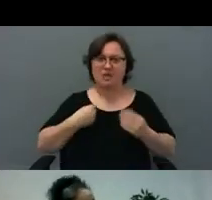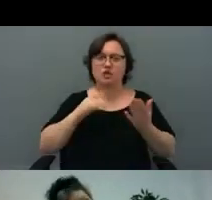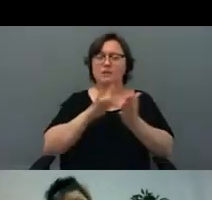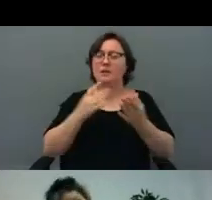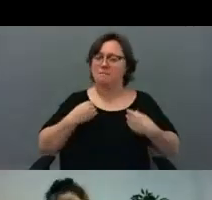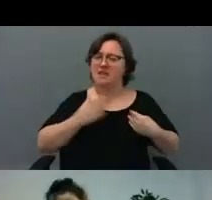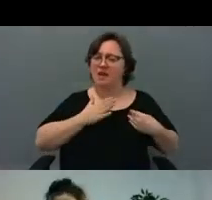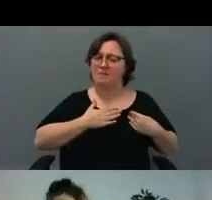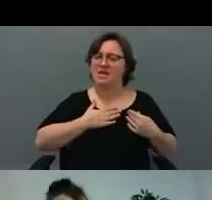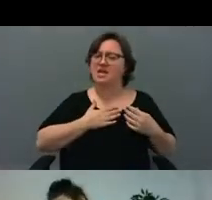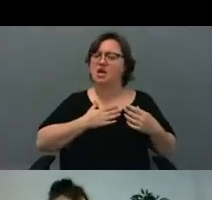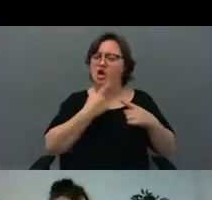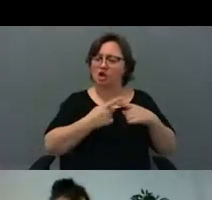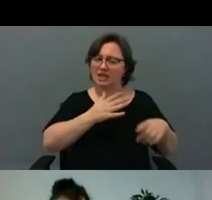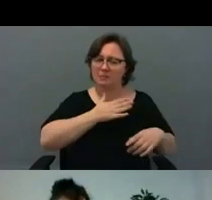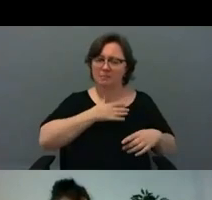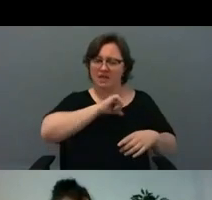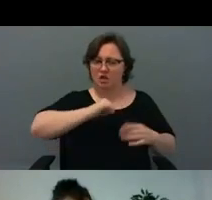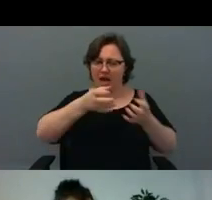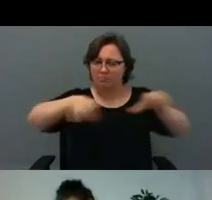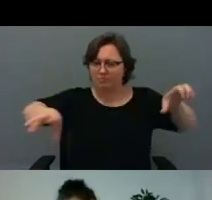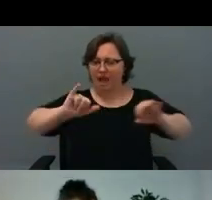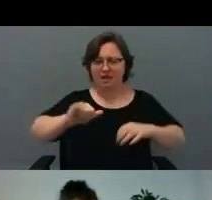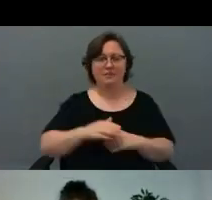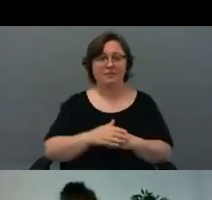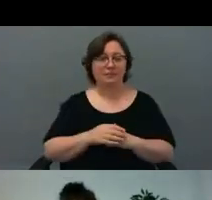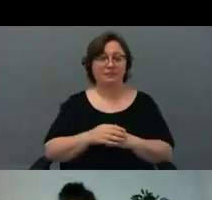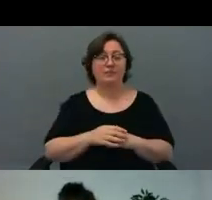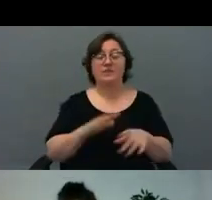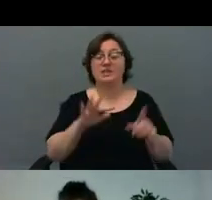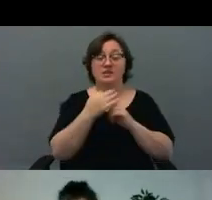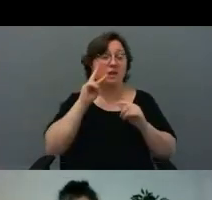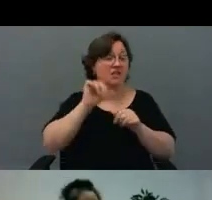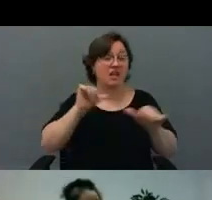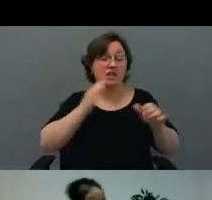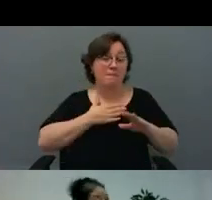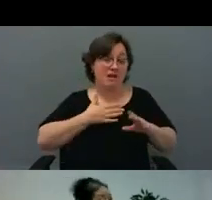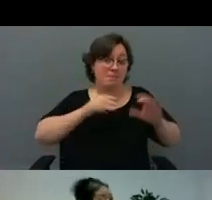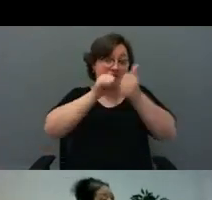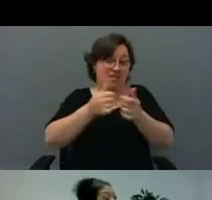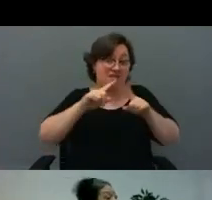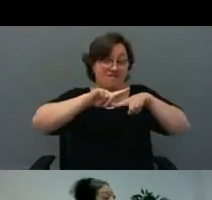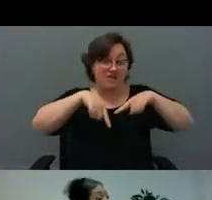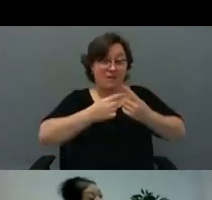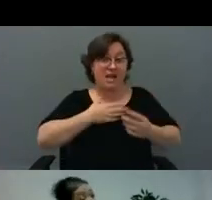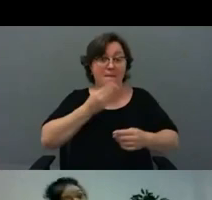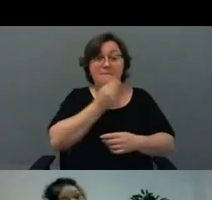vida separada de casa, y ella también lo hace en la residencia. Entonces, para nosotros es la mejor opción.